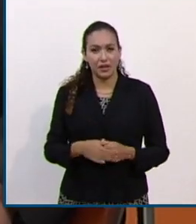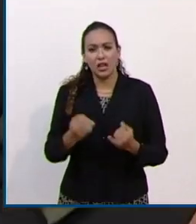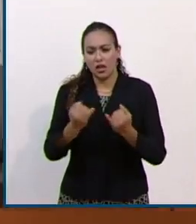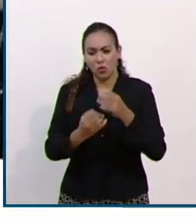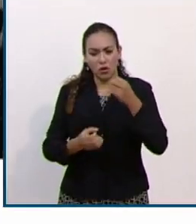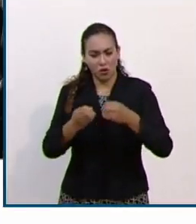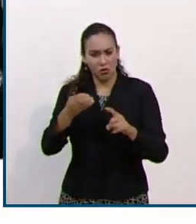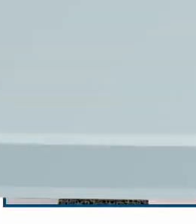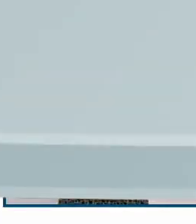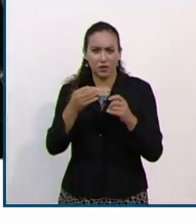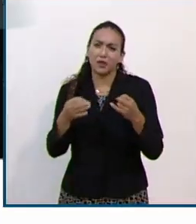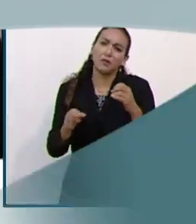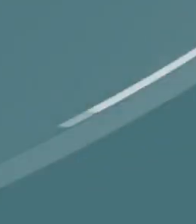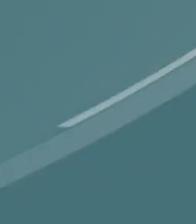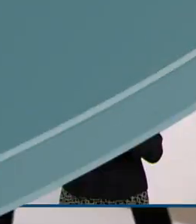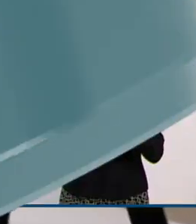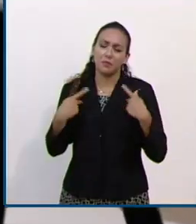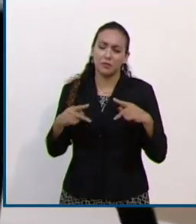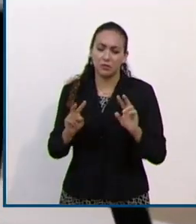Corte.